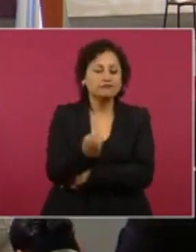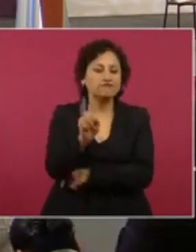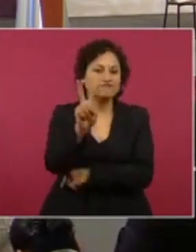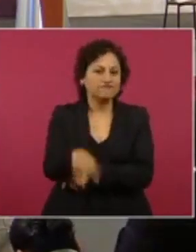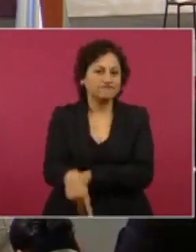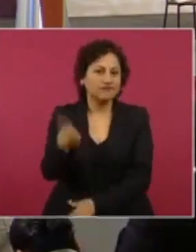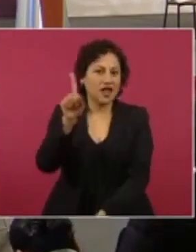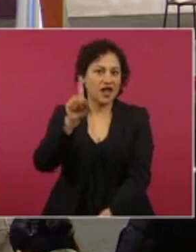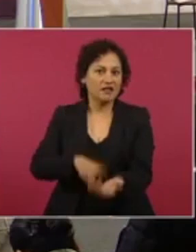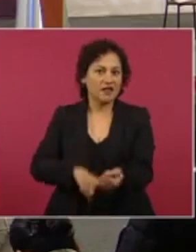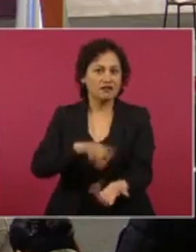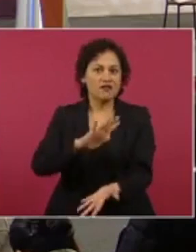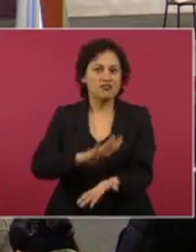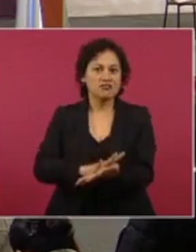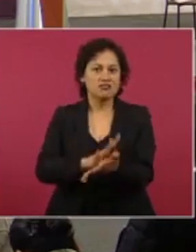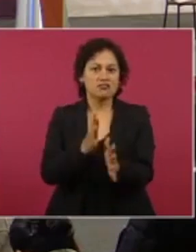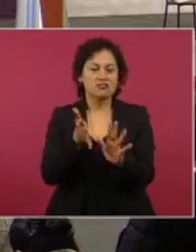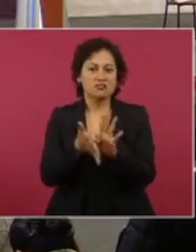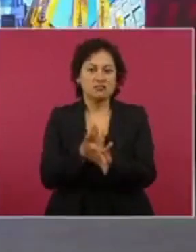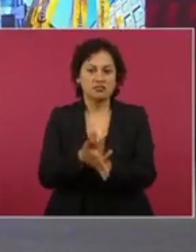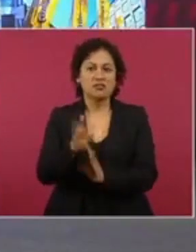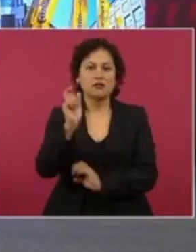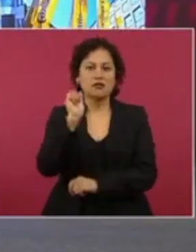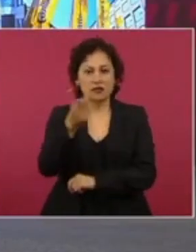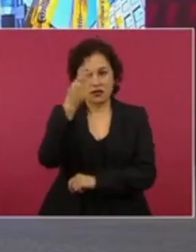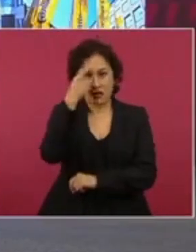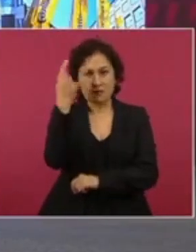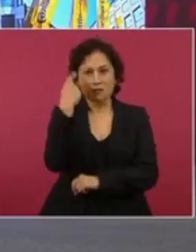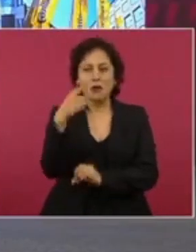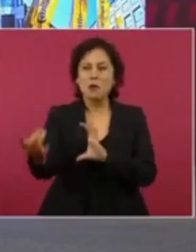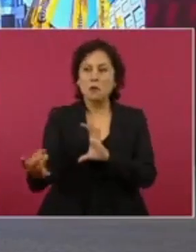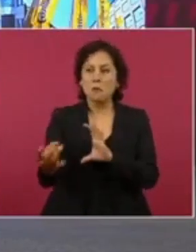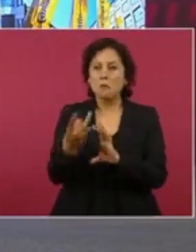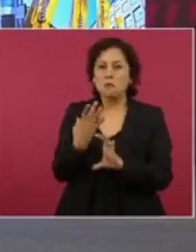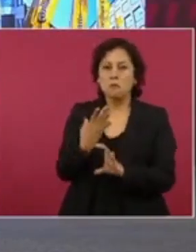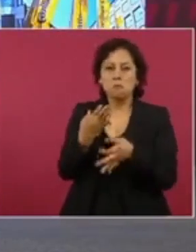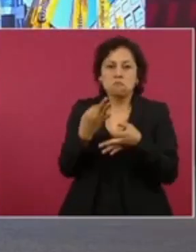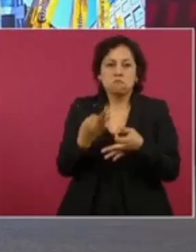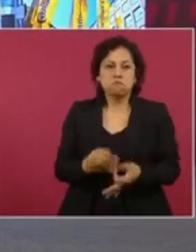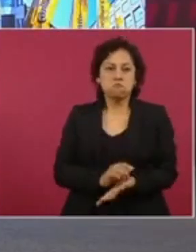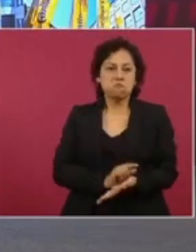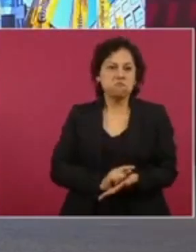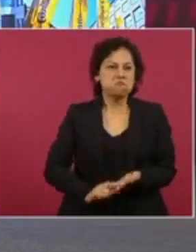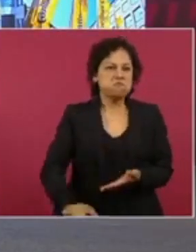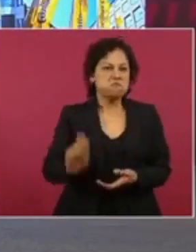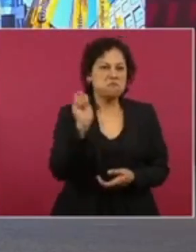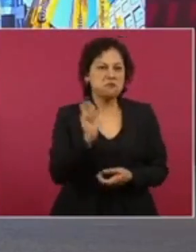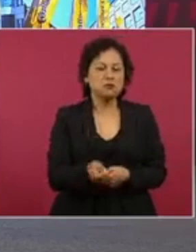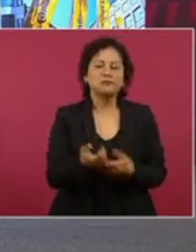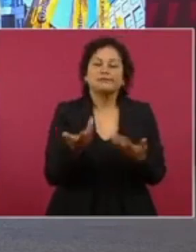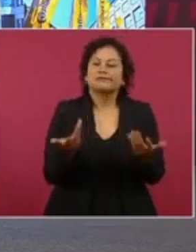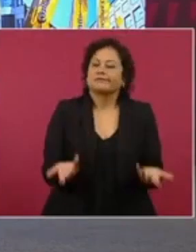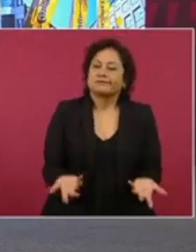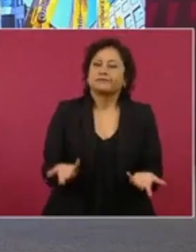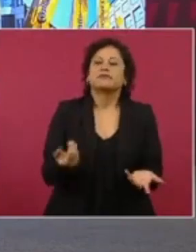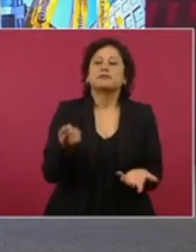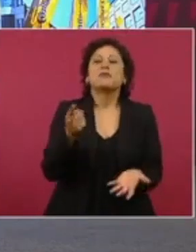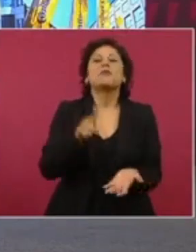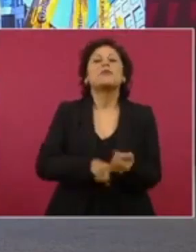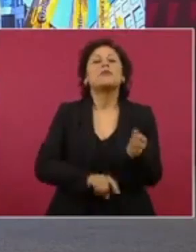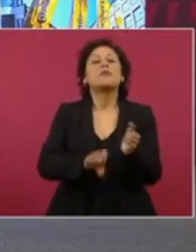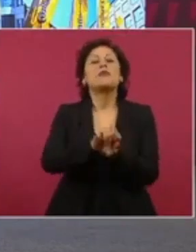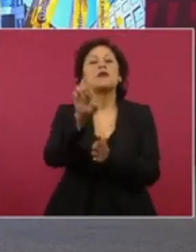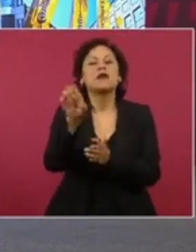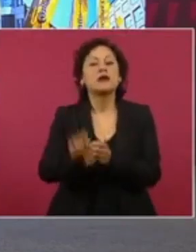complicidad para habilitar y legitimar estas transferencias de instituciones de educación superior públicas